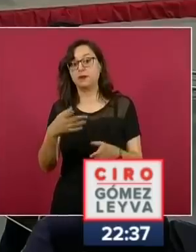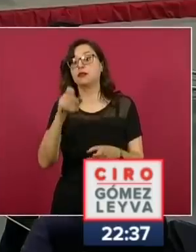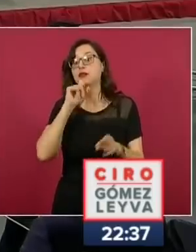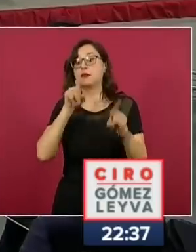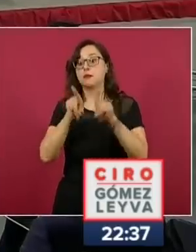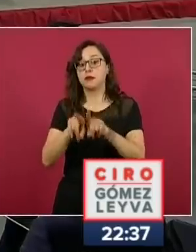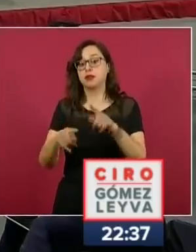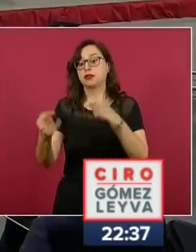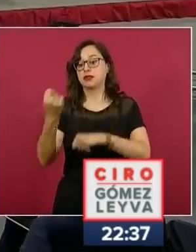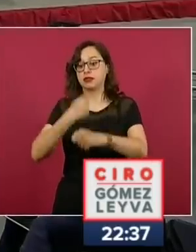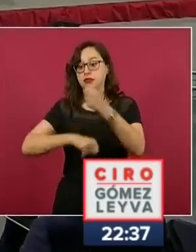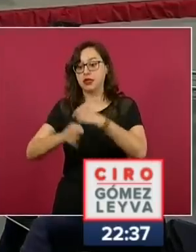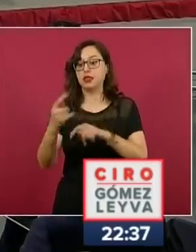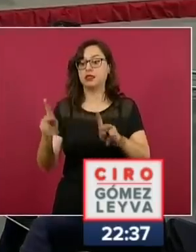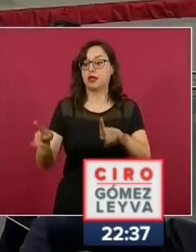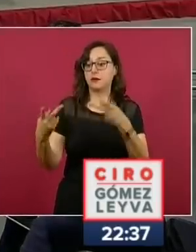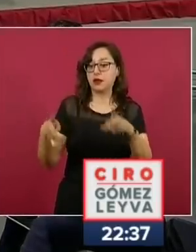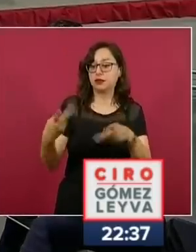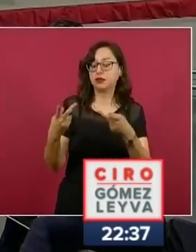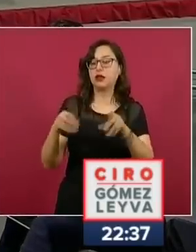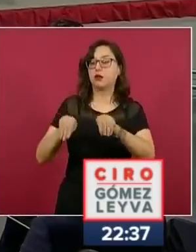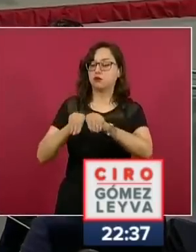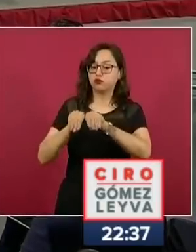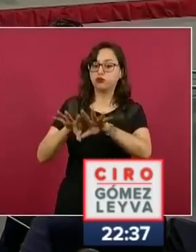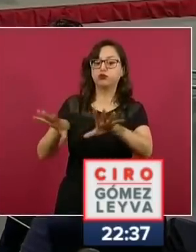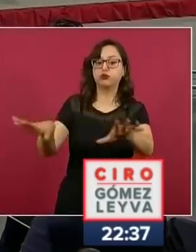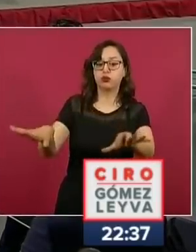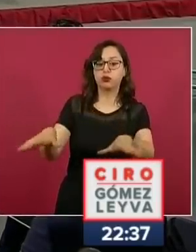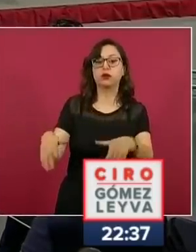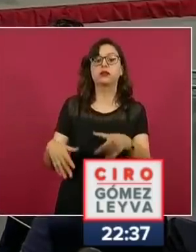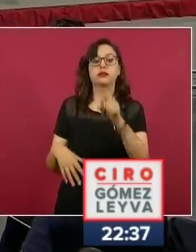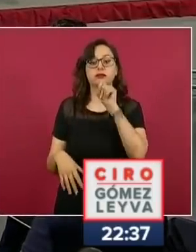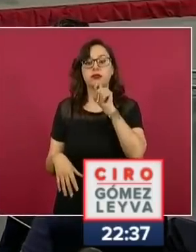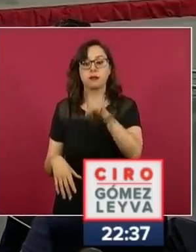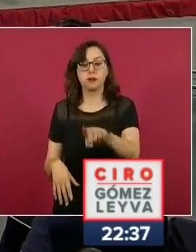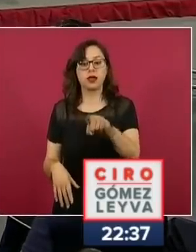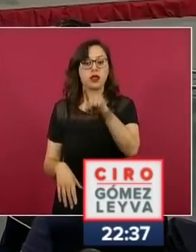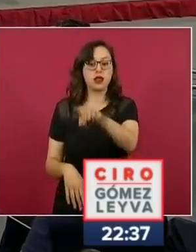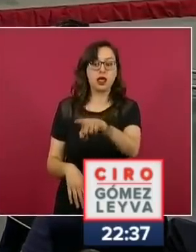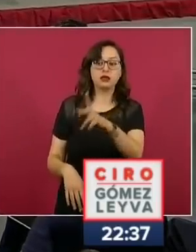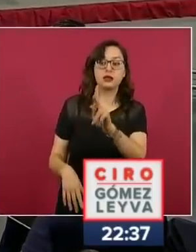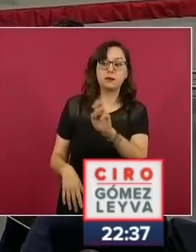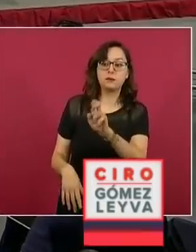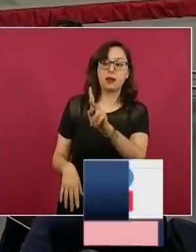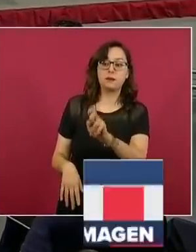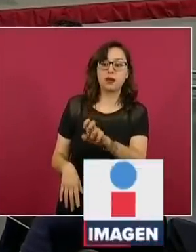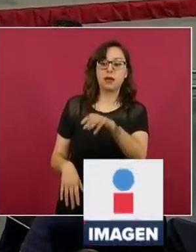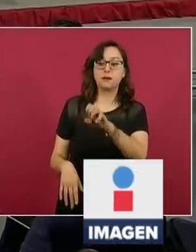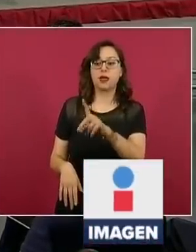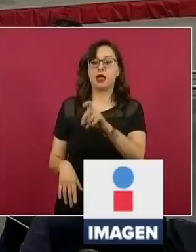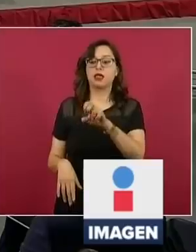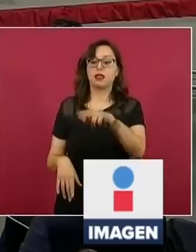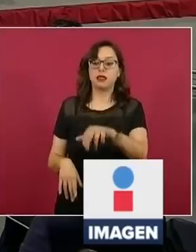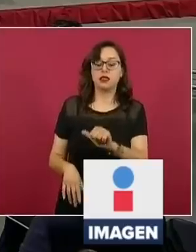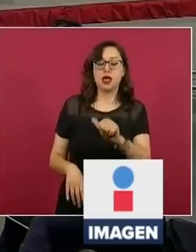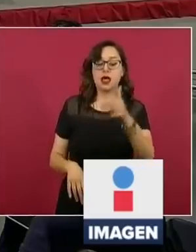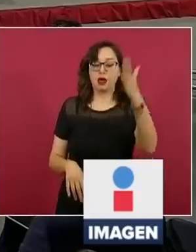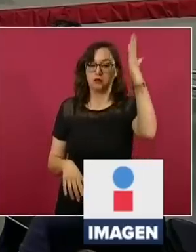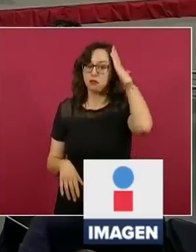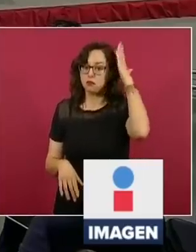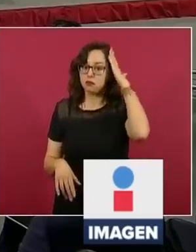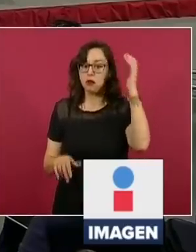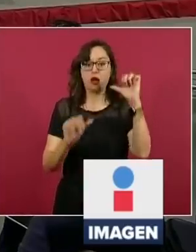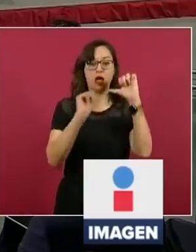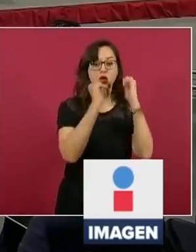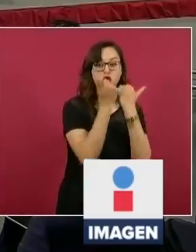Nos acompaña Coparmex, ahí atrás está Pepe Medina, está el Consejo Mexicano de Negocios, está el Consejo Nacional Agropecuario